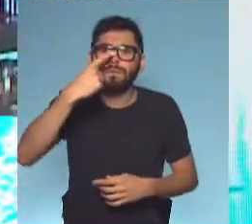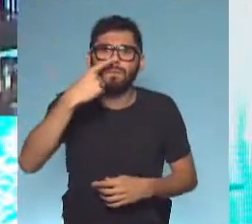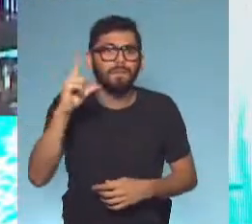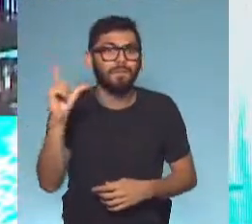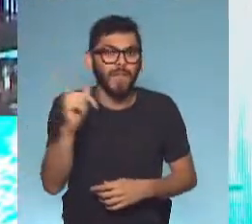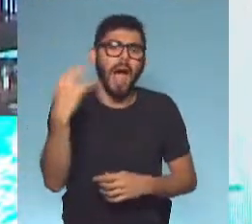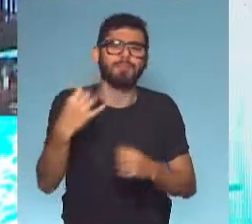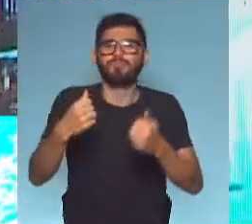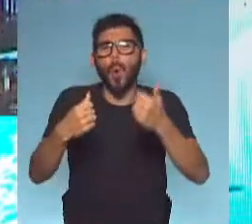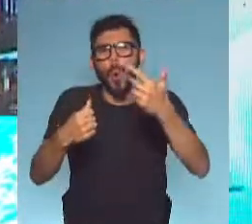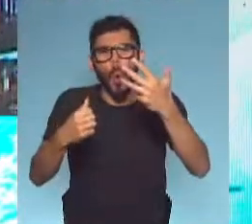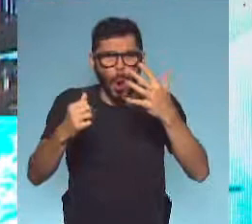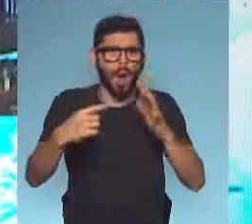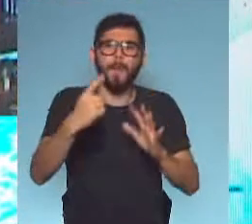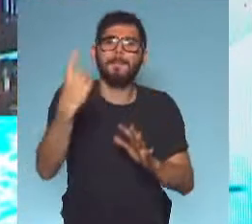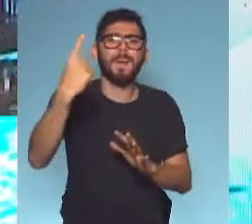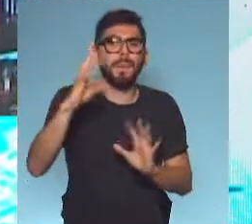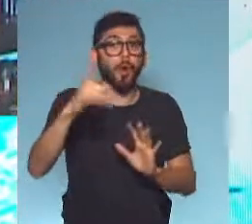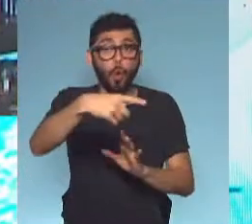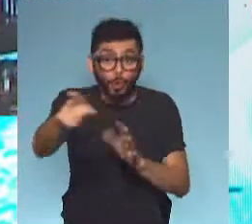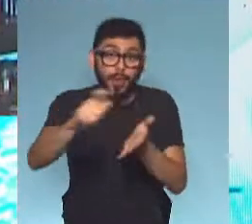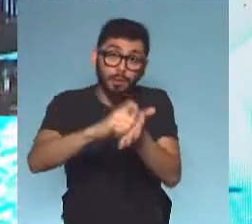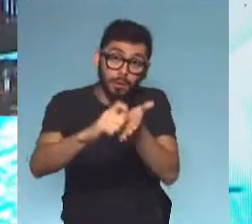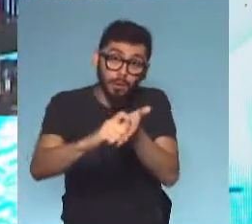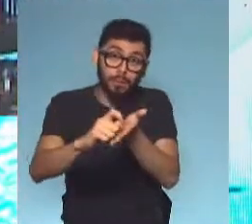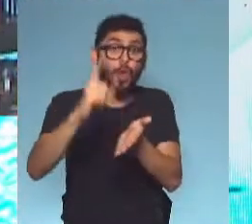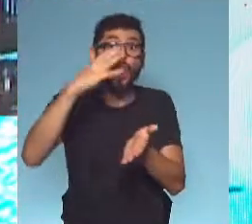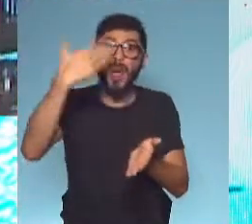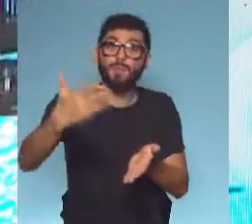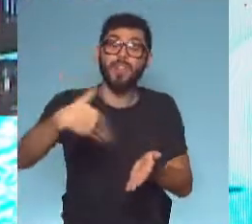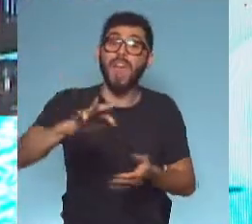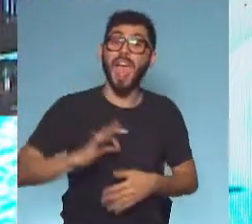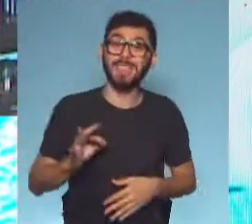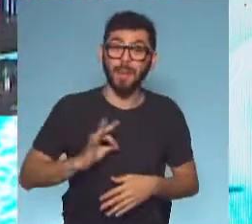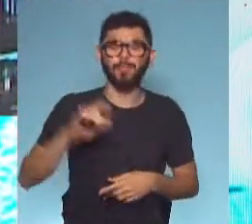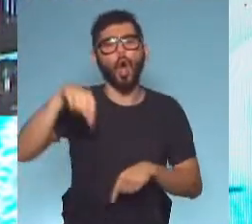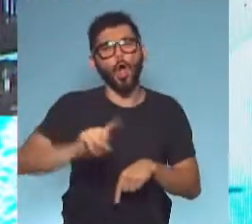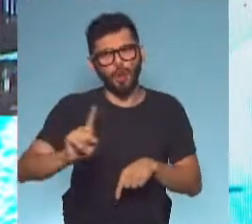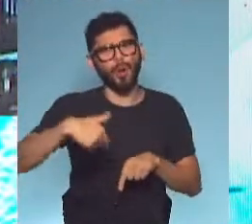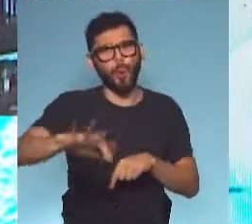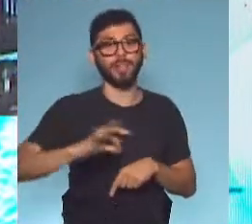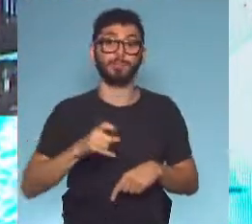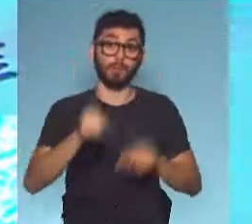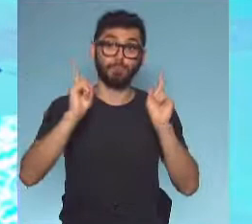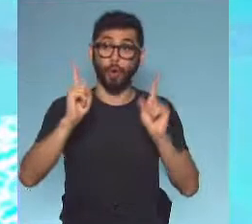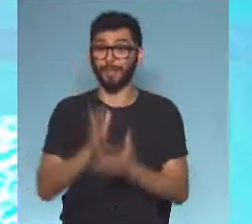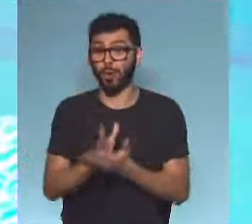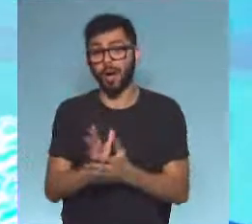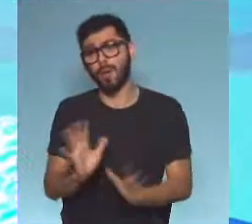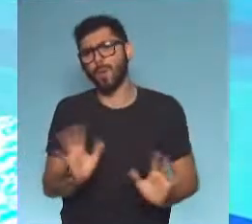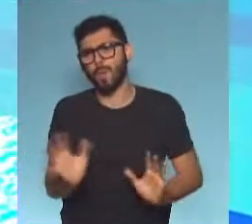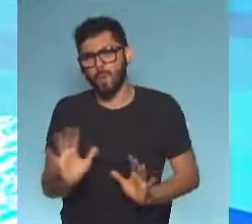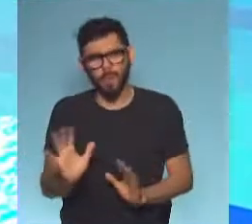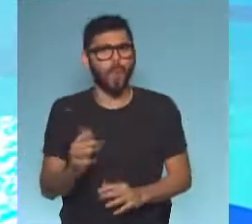un montón de curiosidades, y tomen nota porque después se viene examen, ¿no? ¡Apa! Pero ¿cómo se vino la profesora? ¡Upa, upa, upa! Me